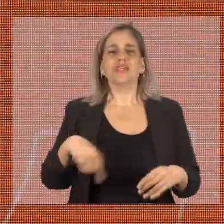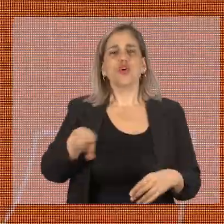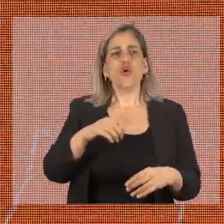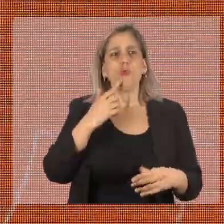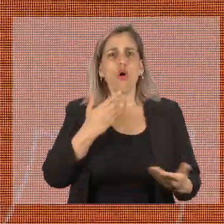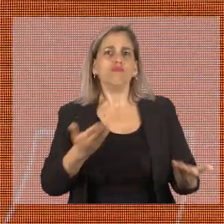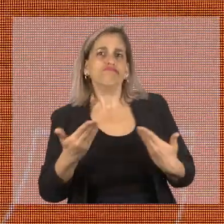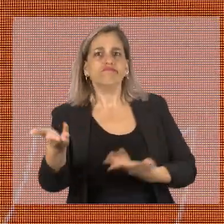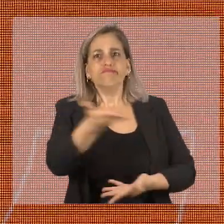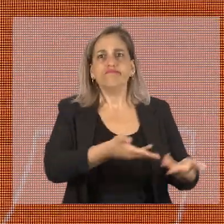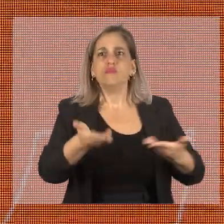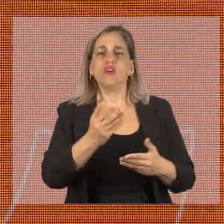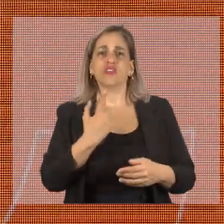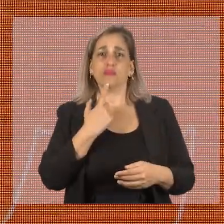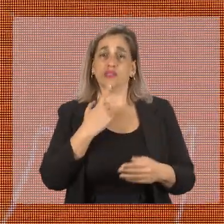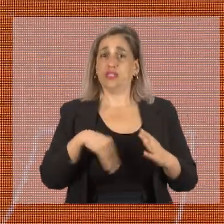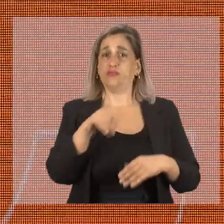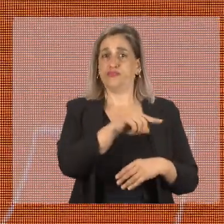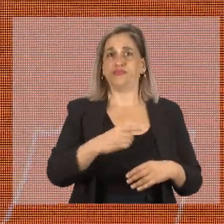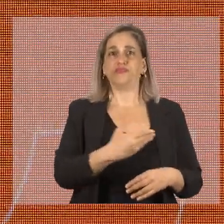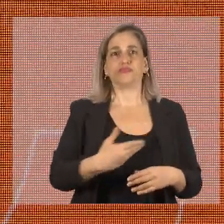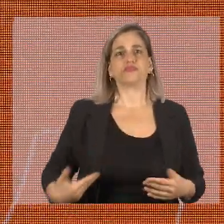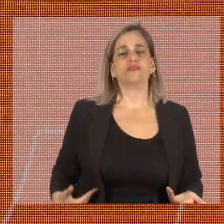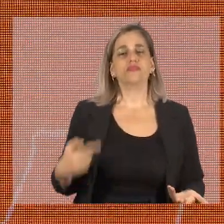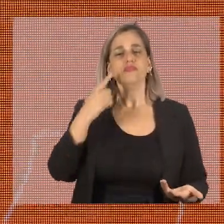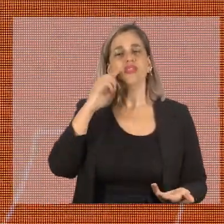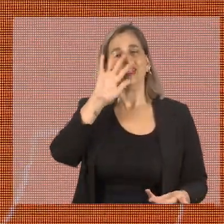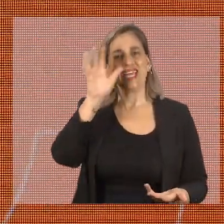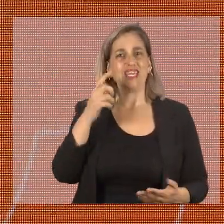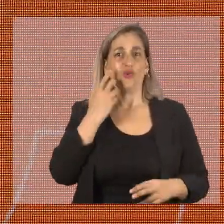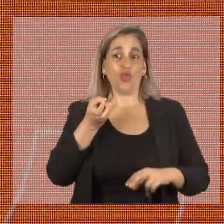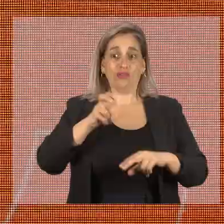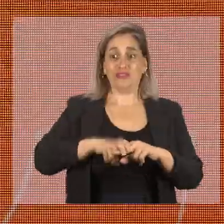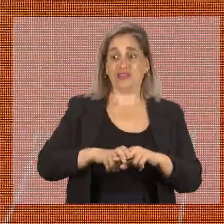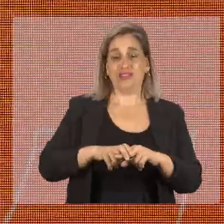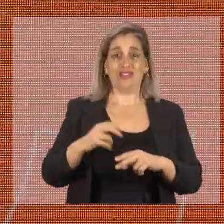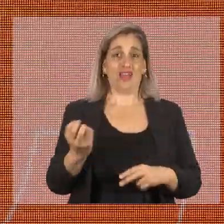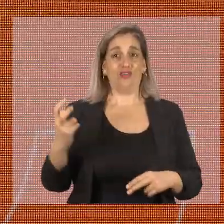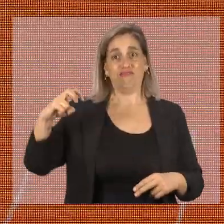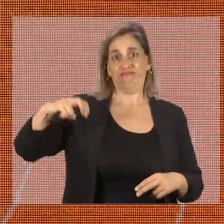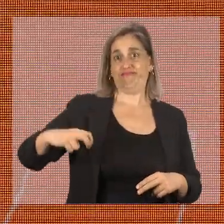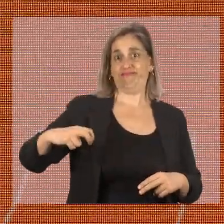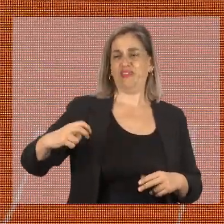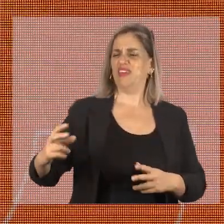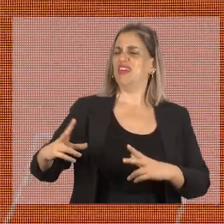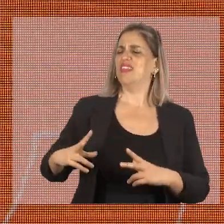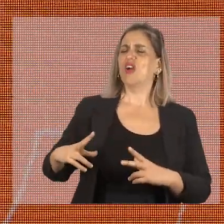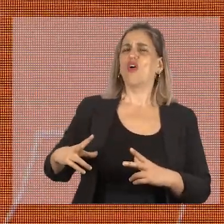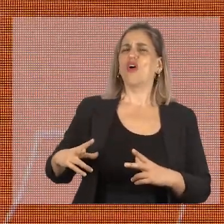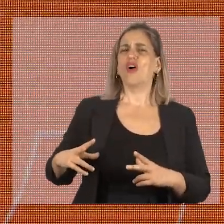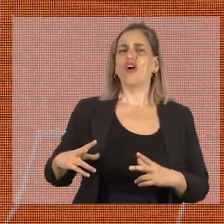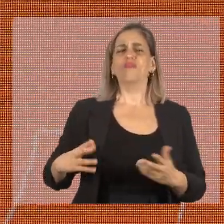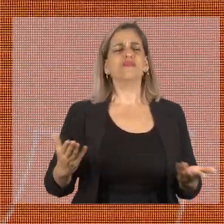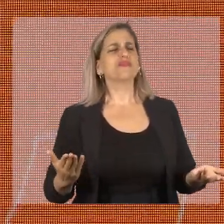ronda política. Y el señor de todos, que es el presidente Sanguinetti, que estaba sentado acá, a mi derecha, me dijo,